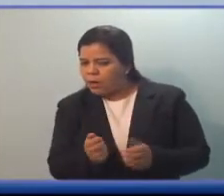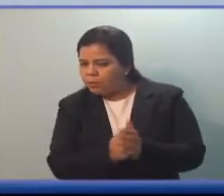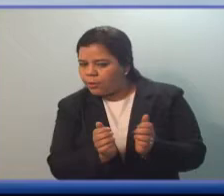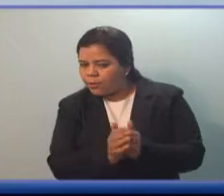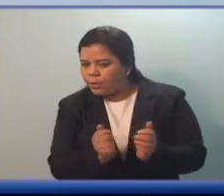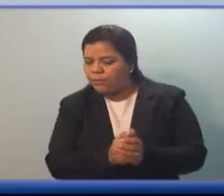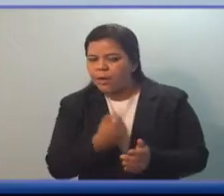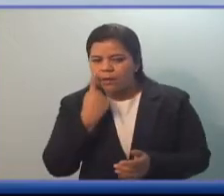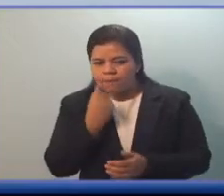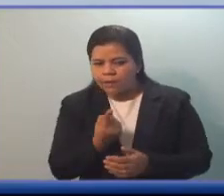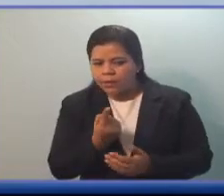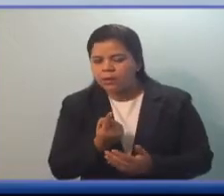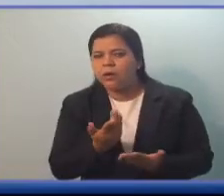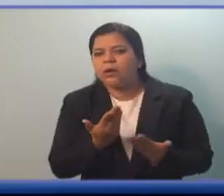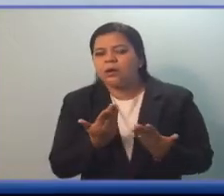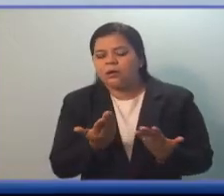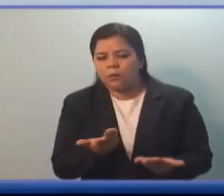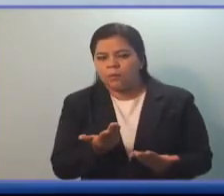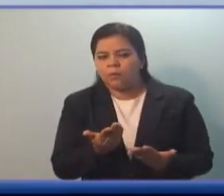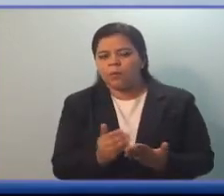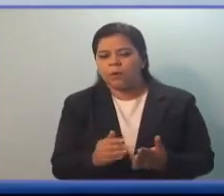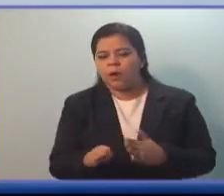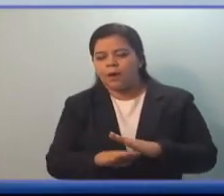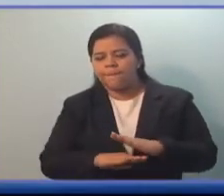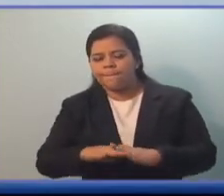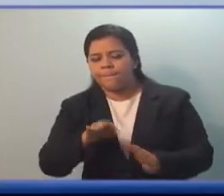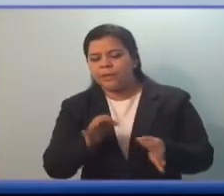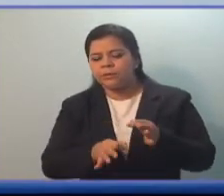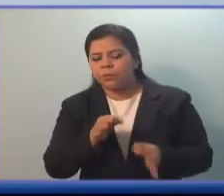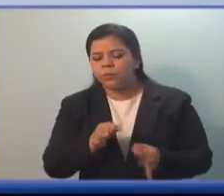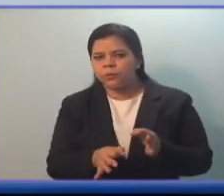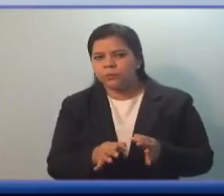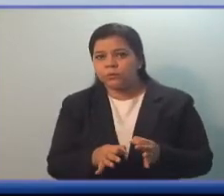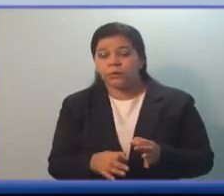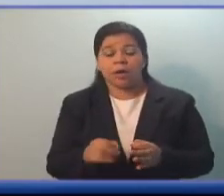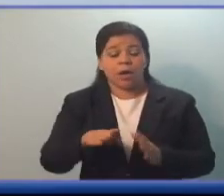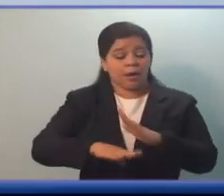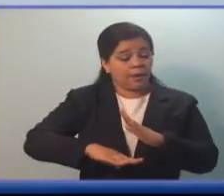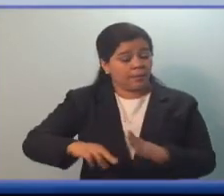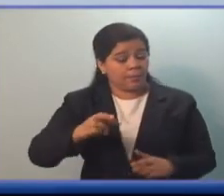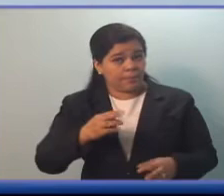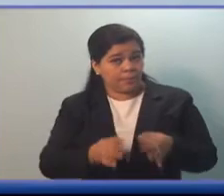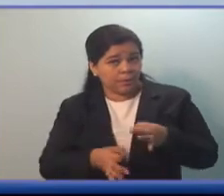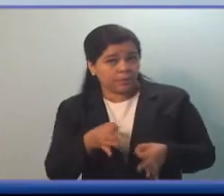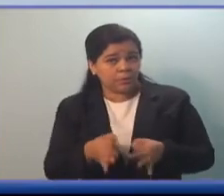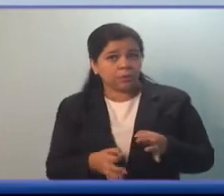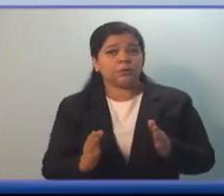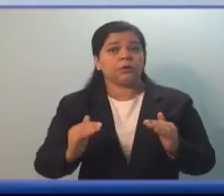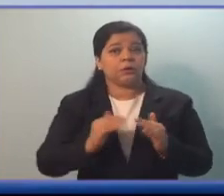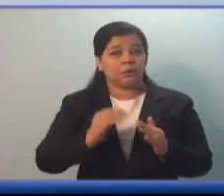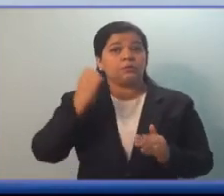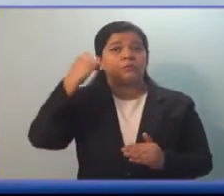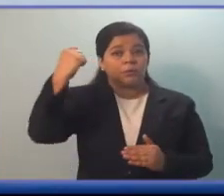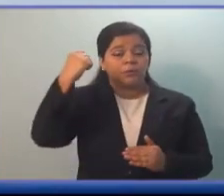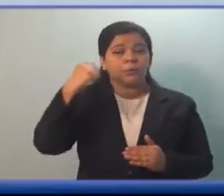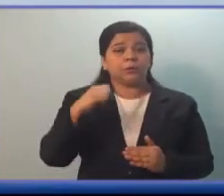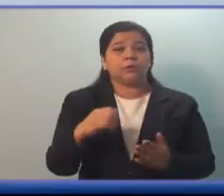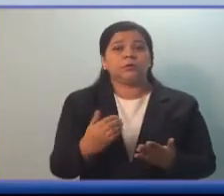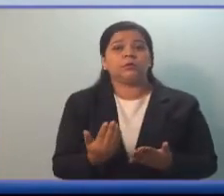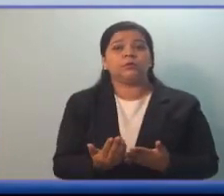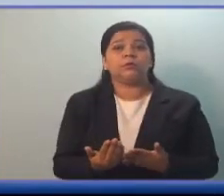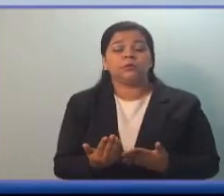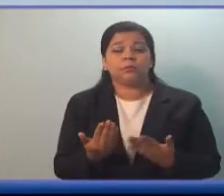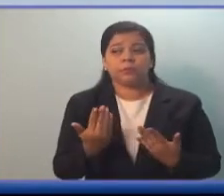valorar también la parte jurídica. Y en la parte jurídica, en la motivación también, es importante que